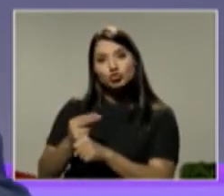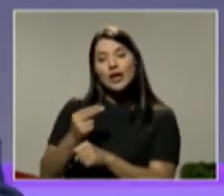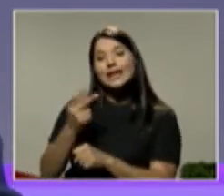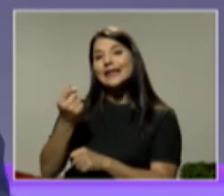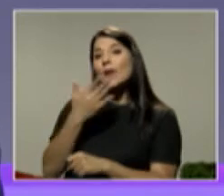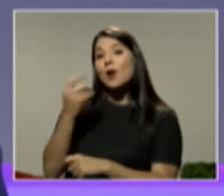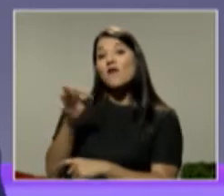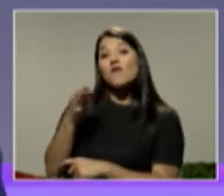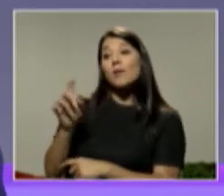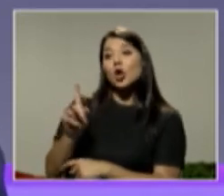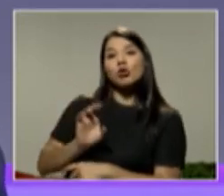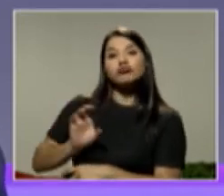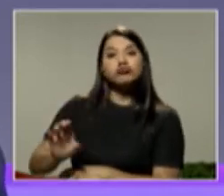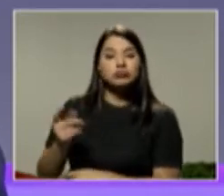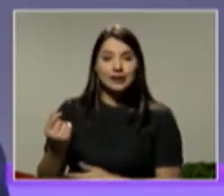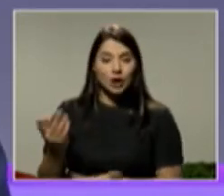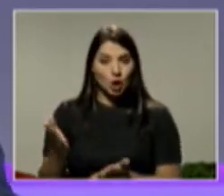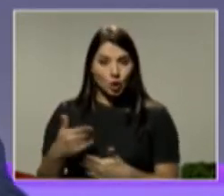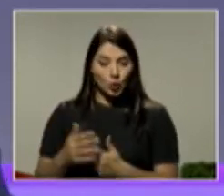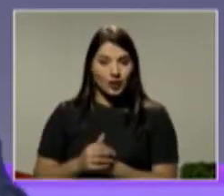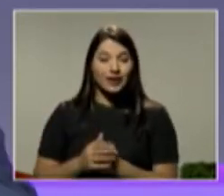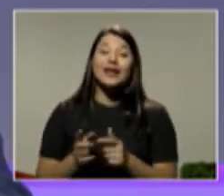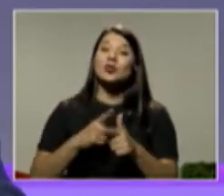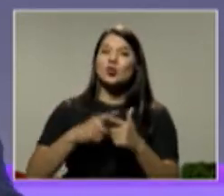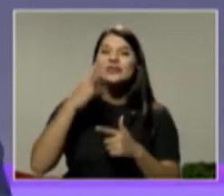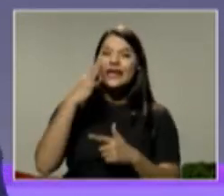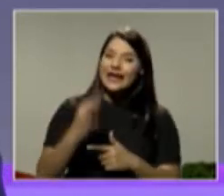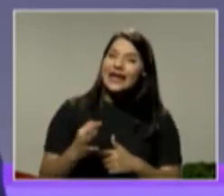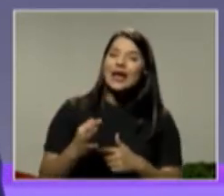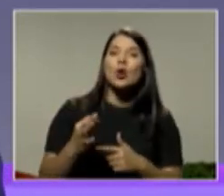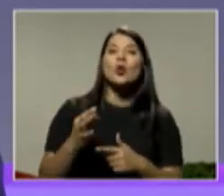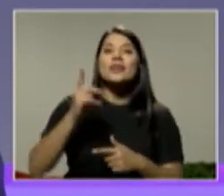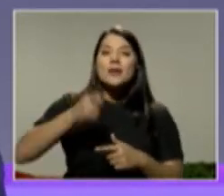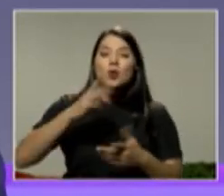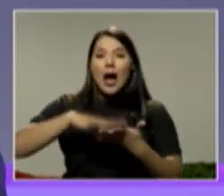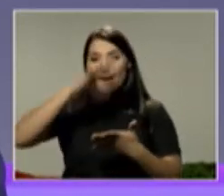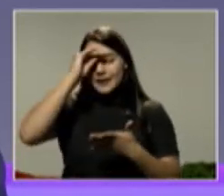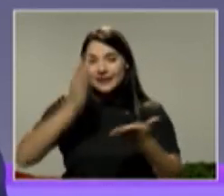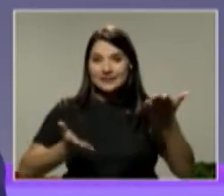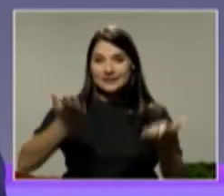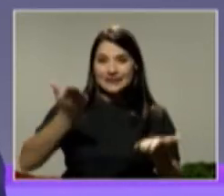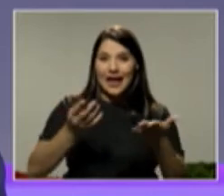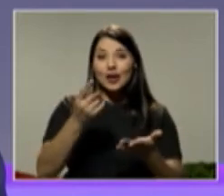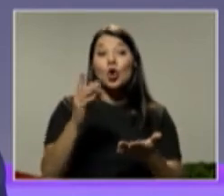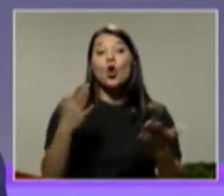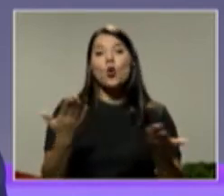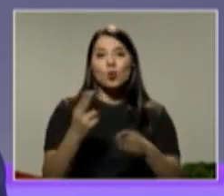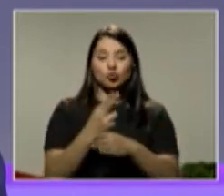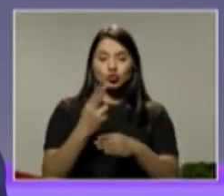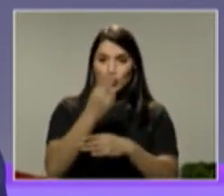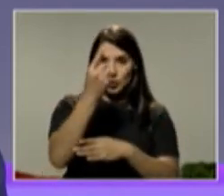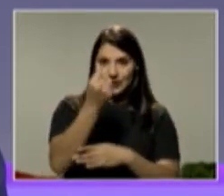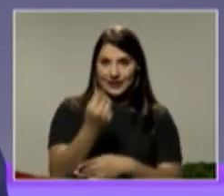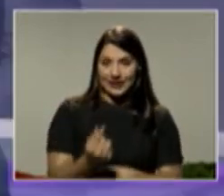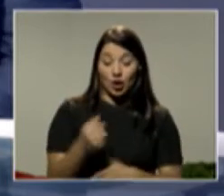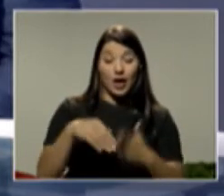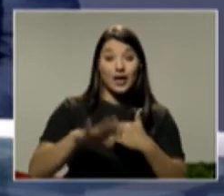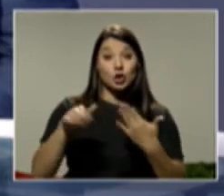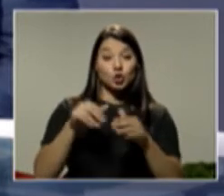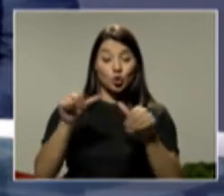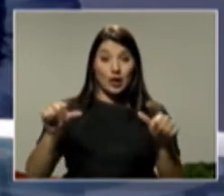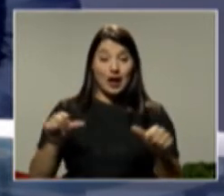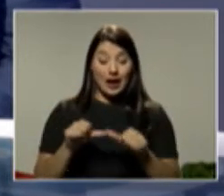manera simplemente no le llega el recurso. Yo creo que es un tema de poder equilibrar las inversiones en todos los sectores